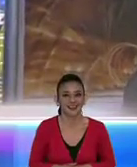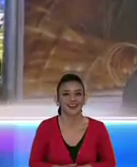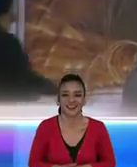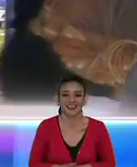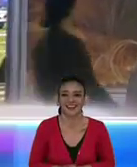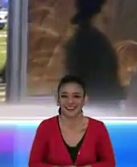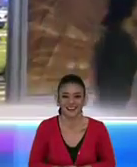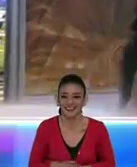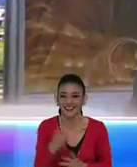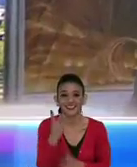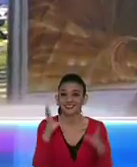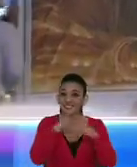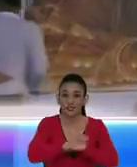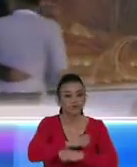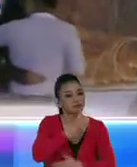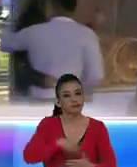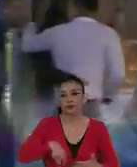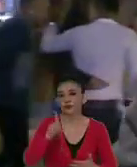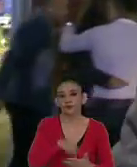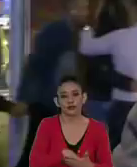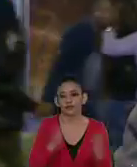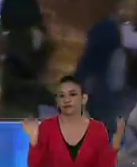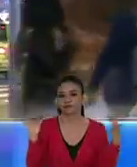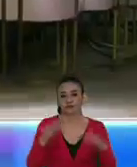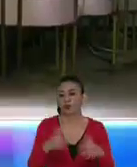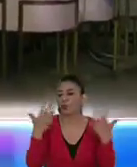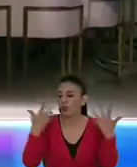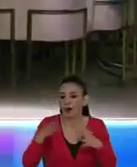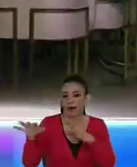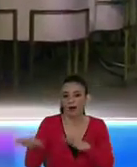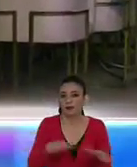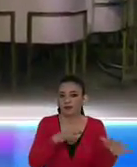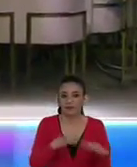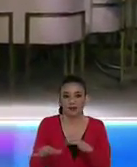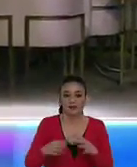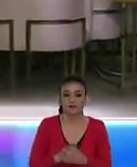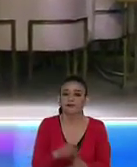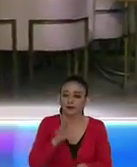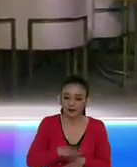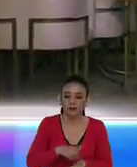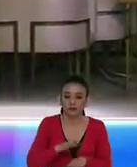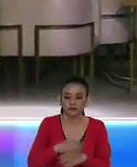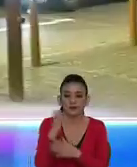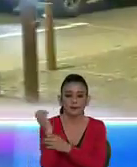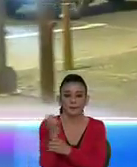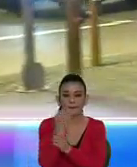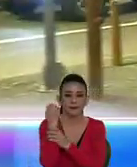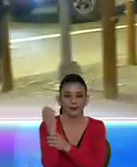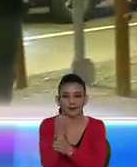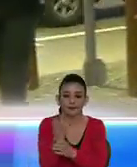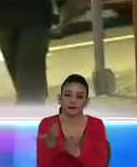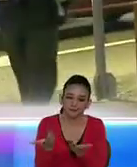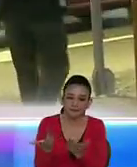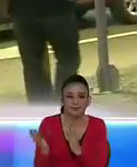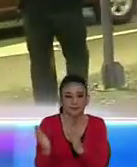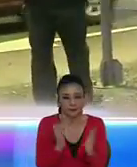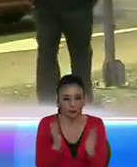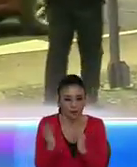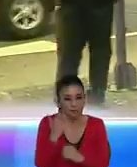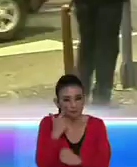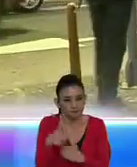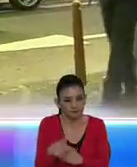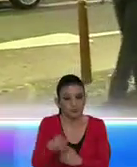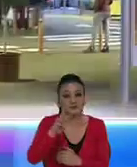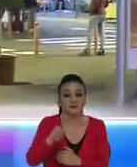quedará prohibido la concurrencia a todo acto masivo. Esto a propósito de la declaratoria de emergencia que tentativamente estará en vigencia 60